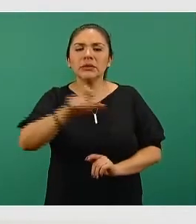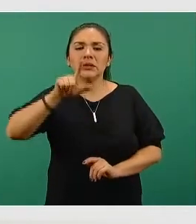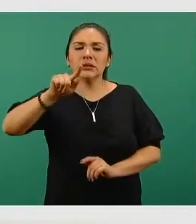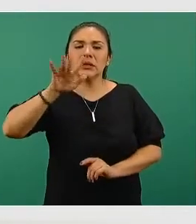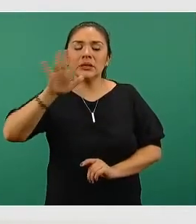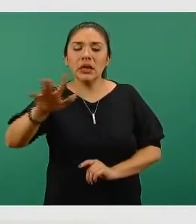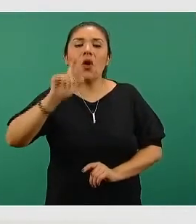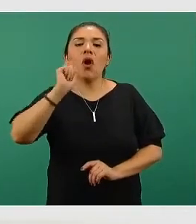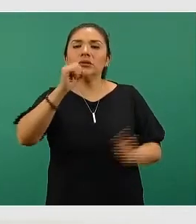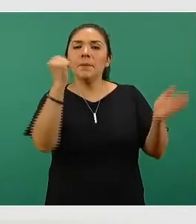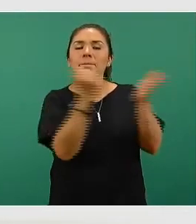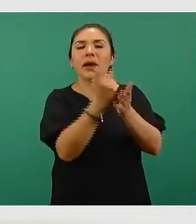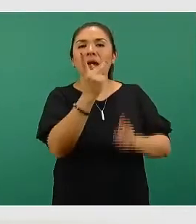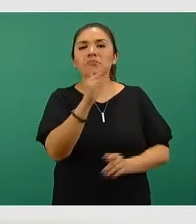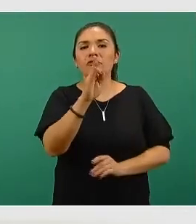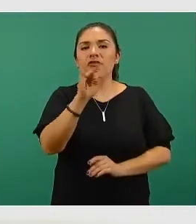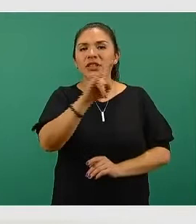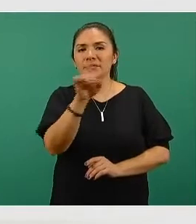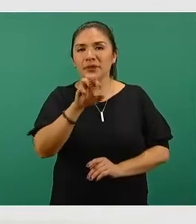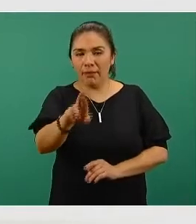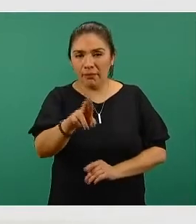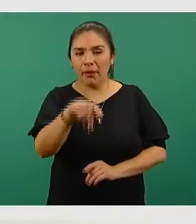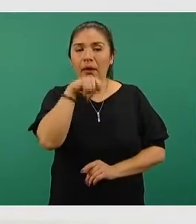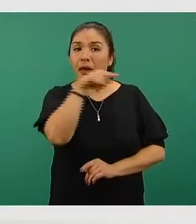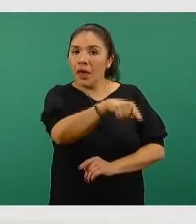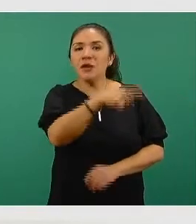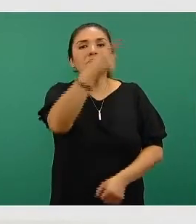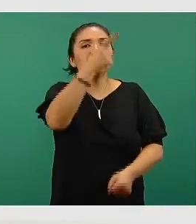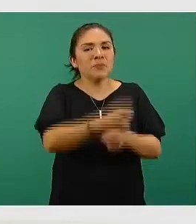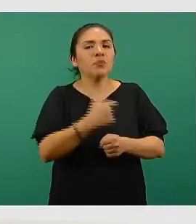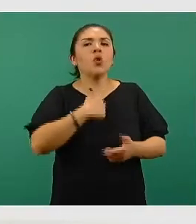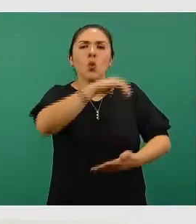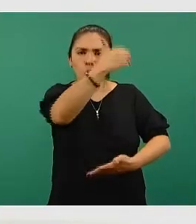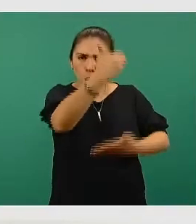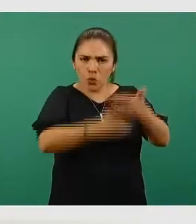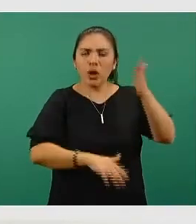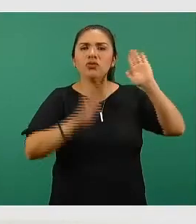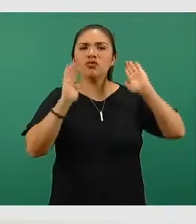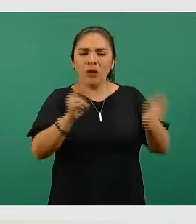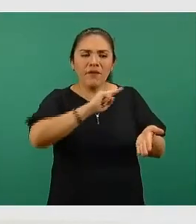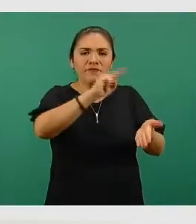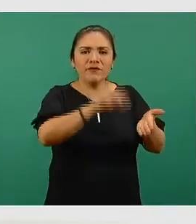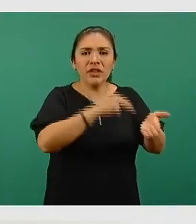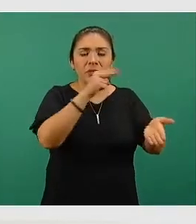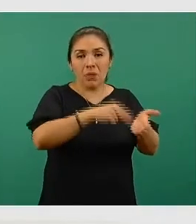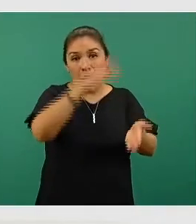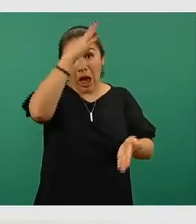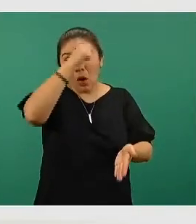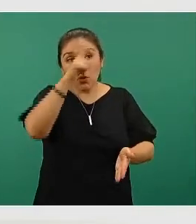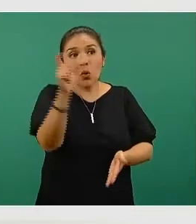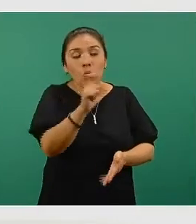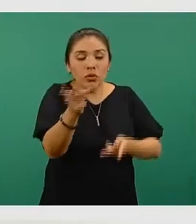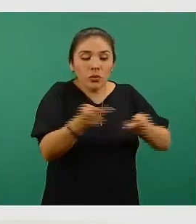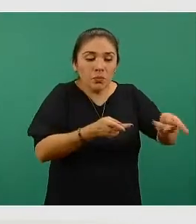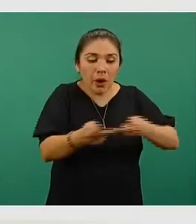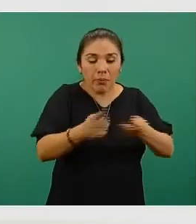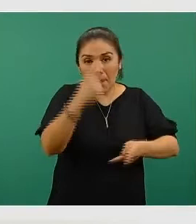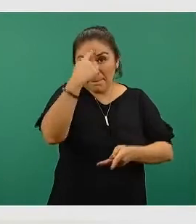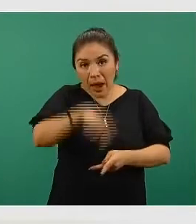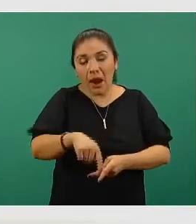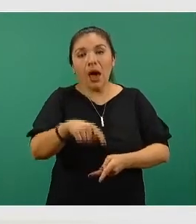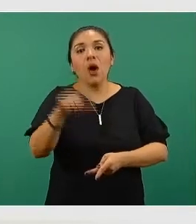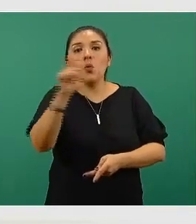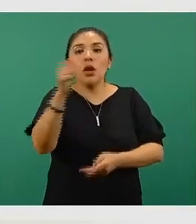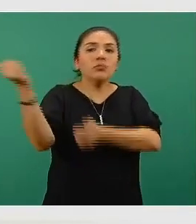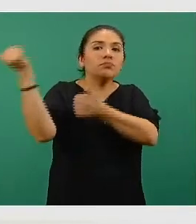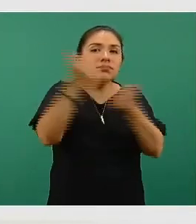2.621.775, son de Pfizer-BioNTech, con quien tenemos un contrato y que ya tenemos una programación acordada